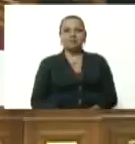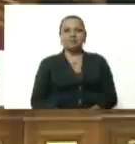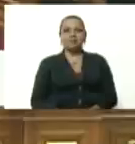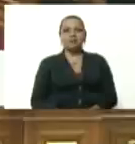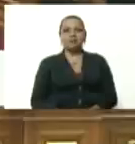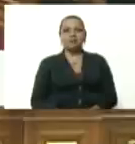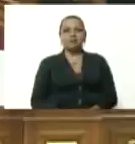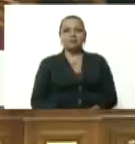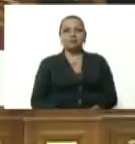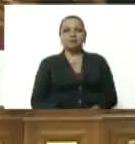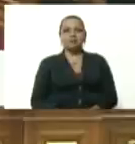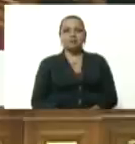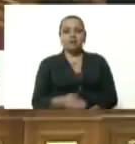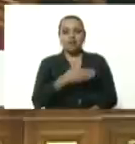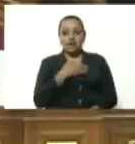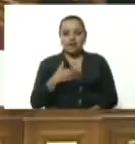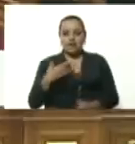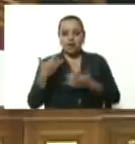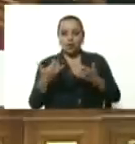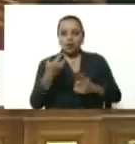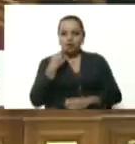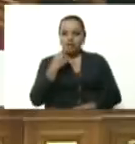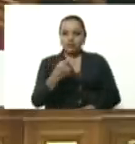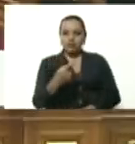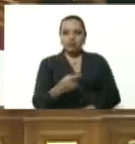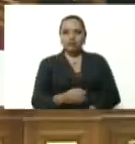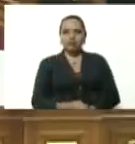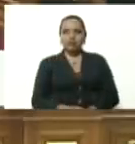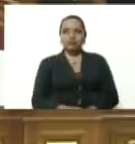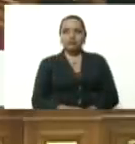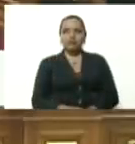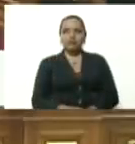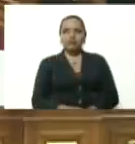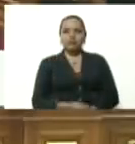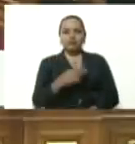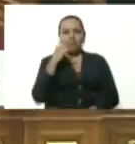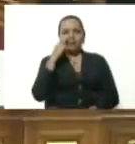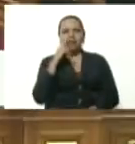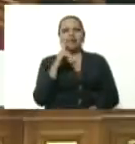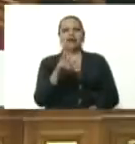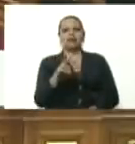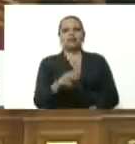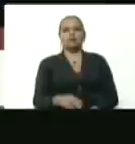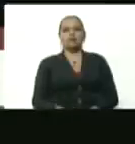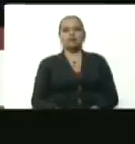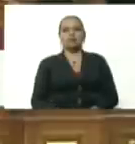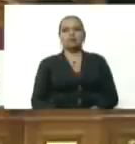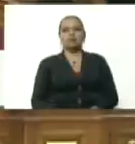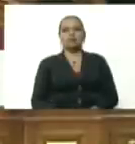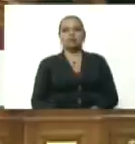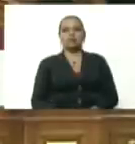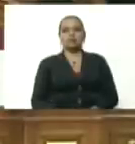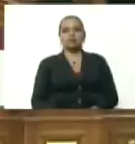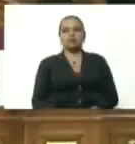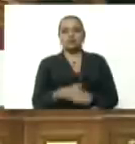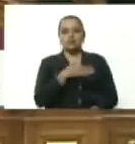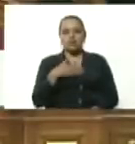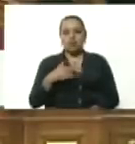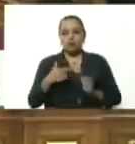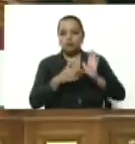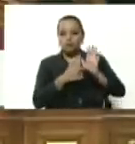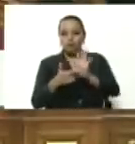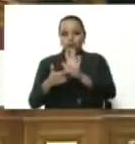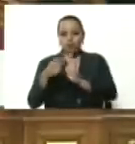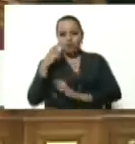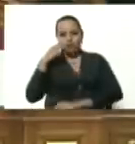Quería referirme a que veamos, quería expresar por lo menos lo que yo veo de